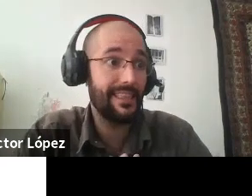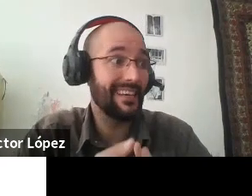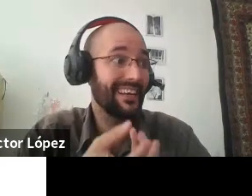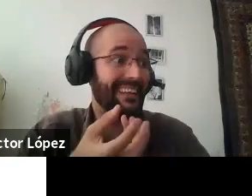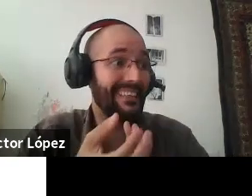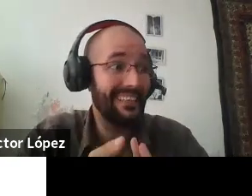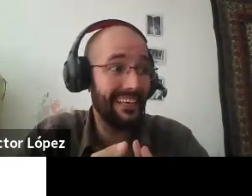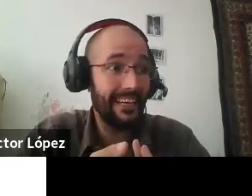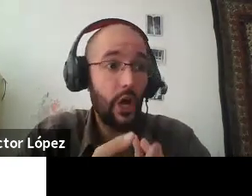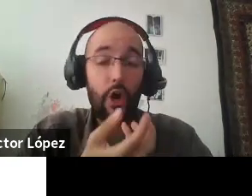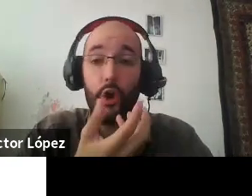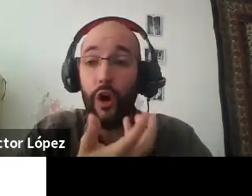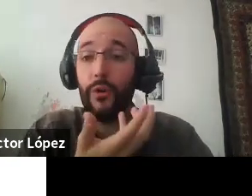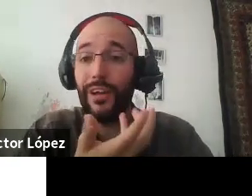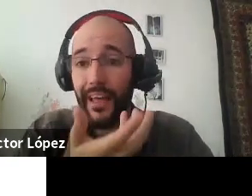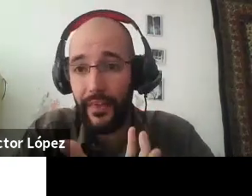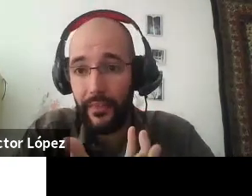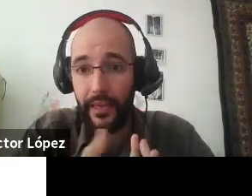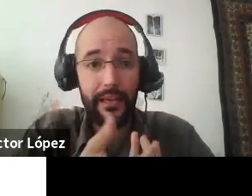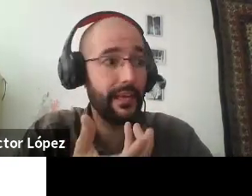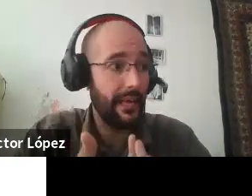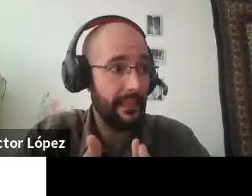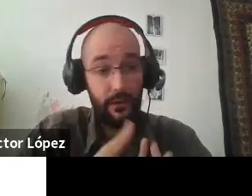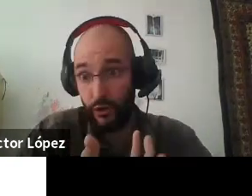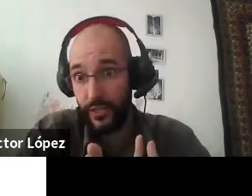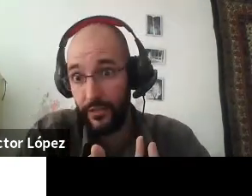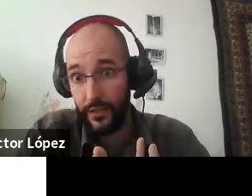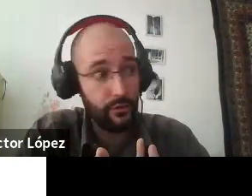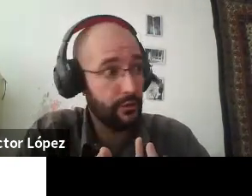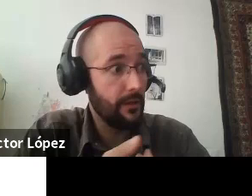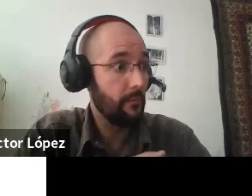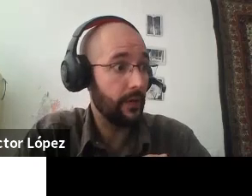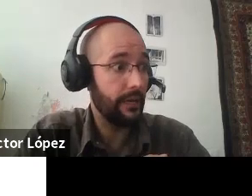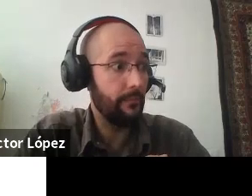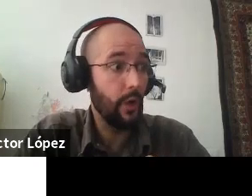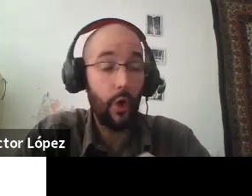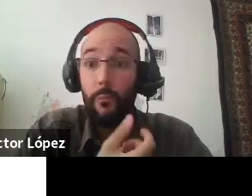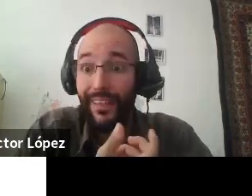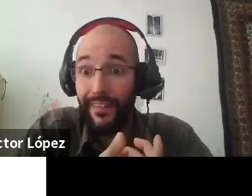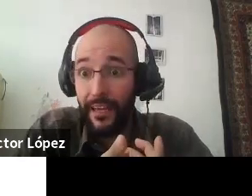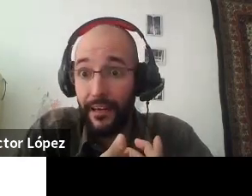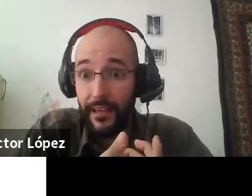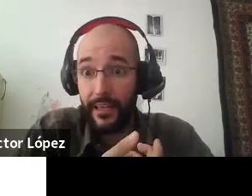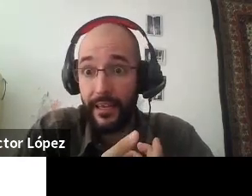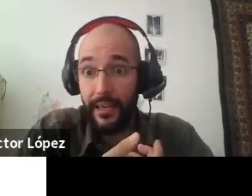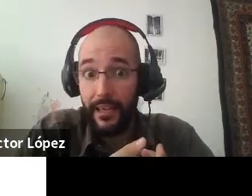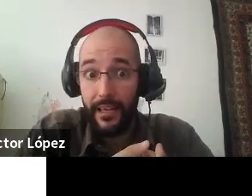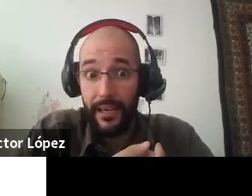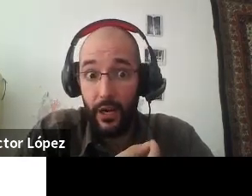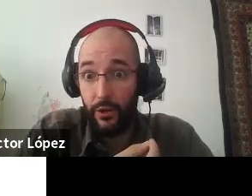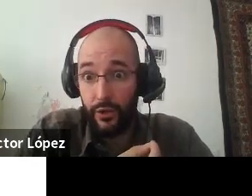Es decir, entender cómo es la ciencia que hacen los científicos. Por ejemplo, comprender